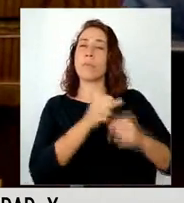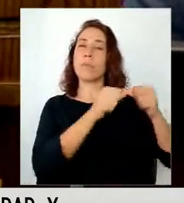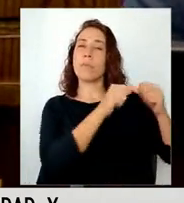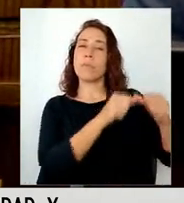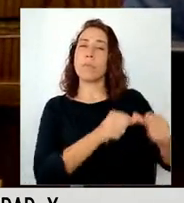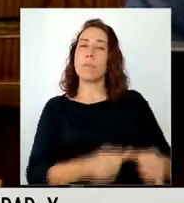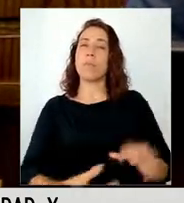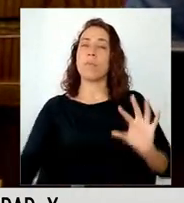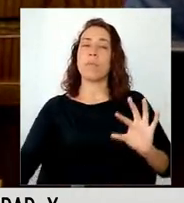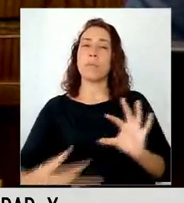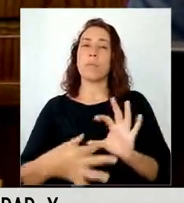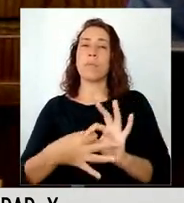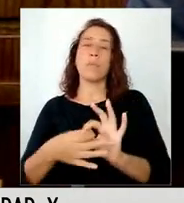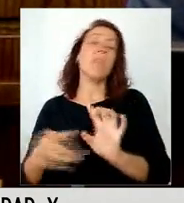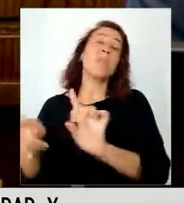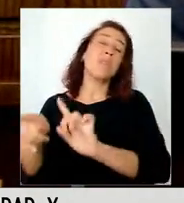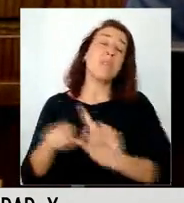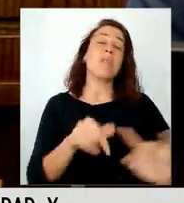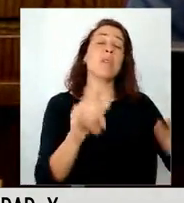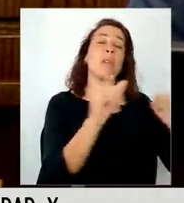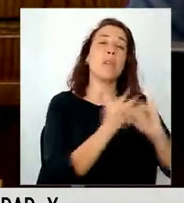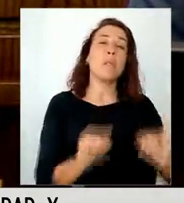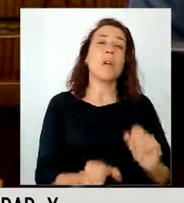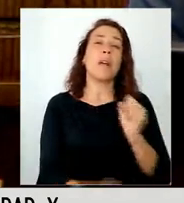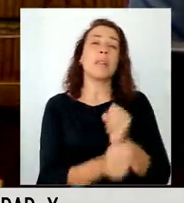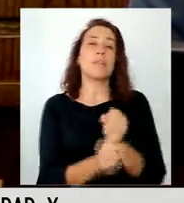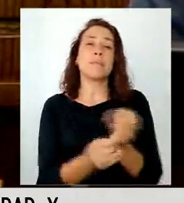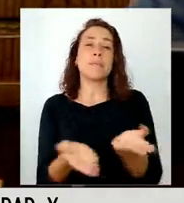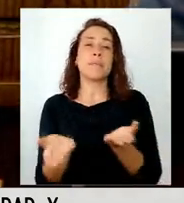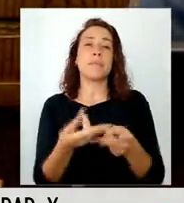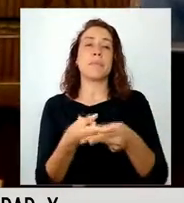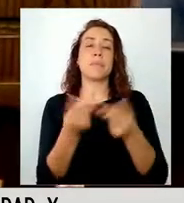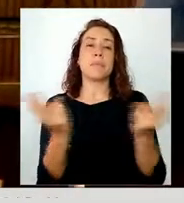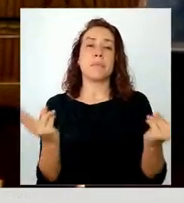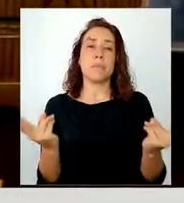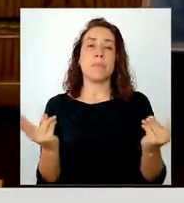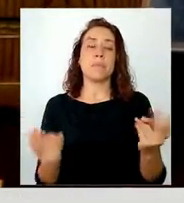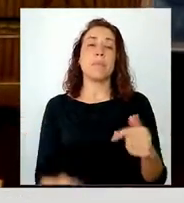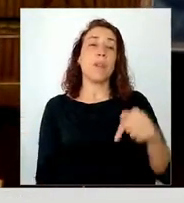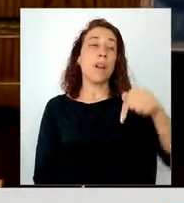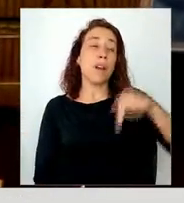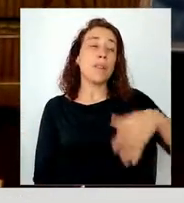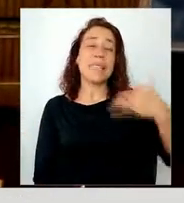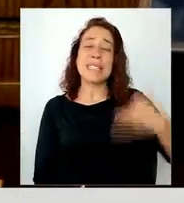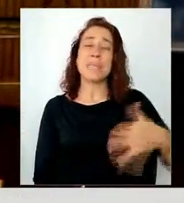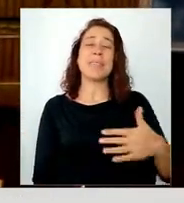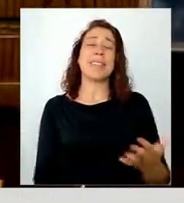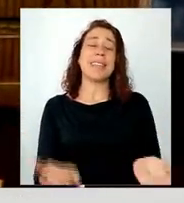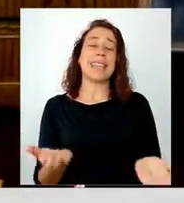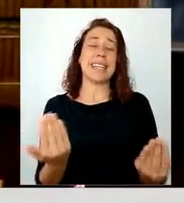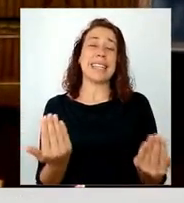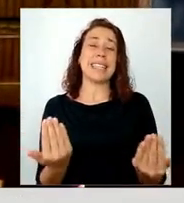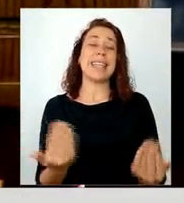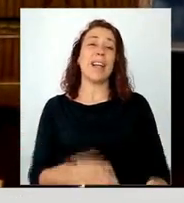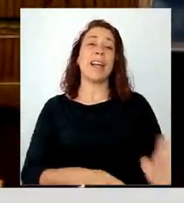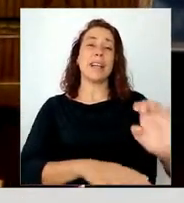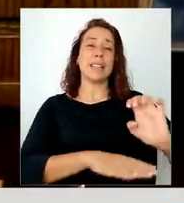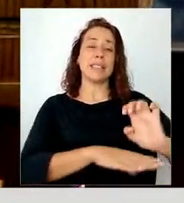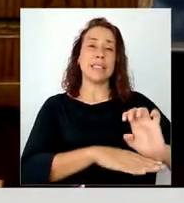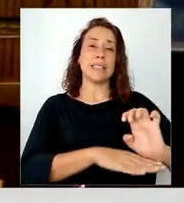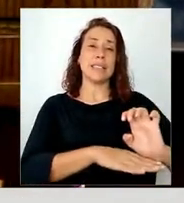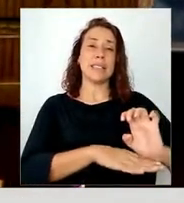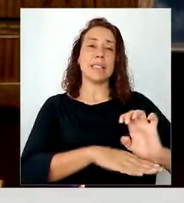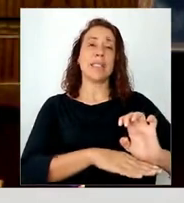formas a las funciones públicas y hoy más que nunca necesitamos que nuestro aparato Estatal sea lo más transparente